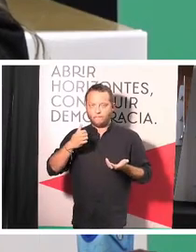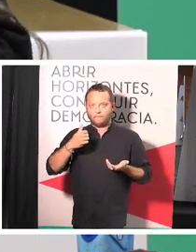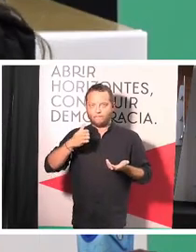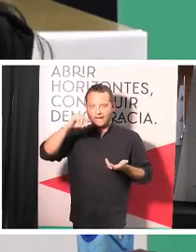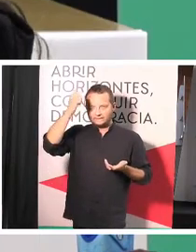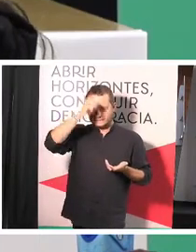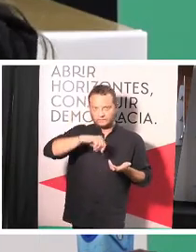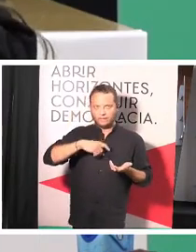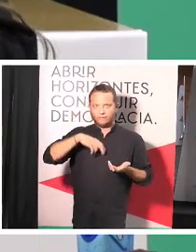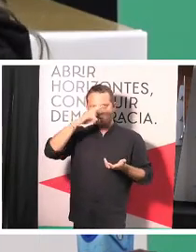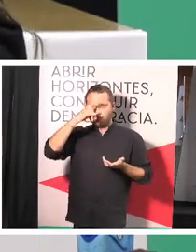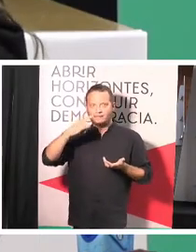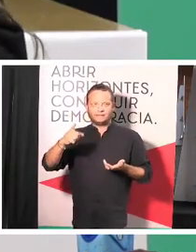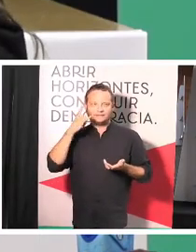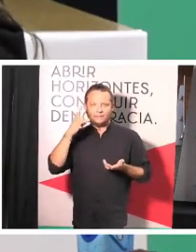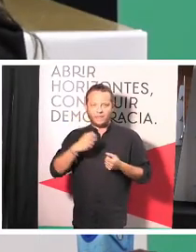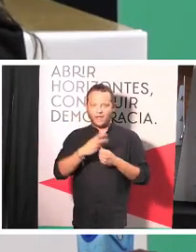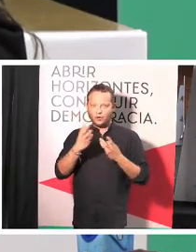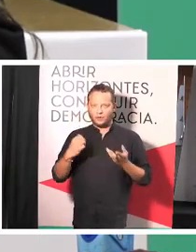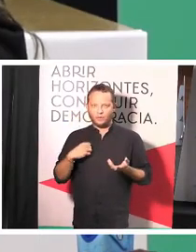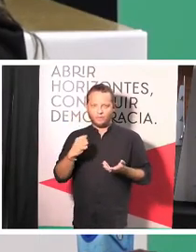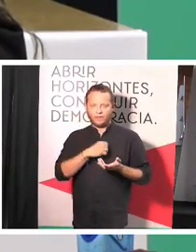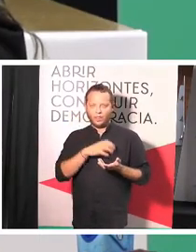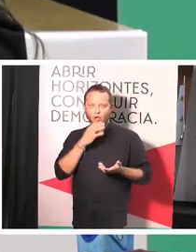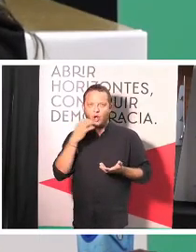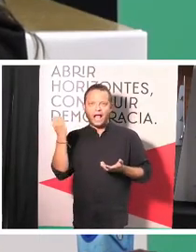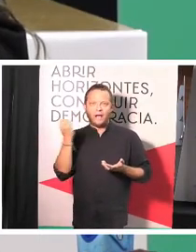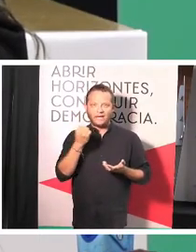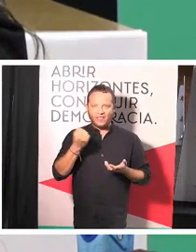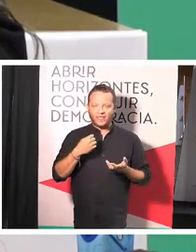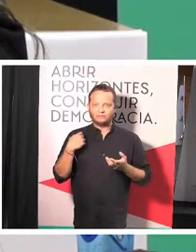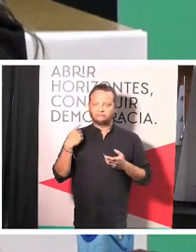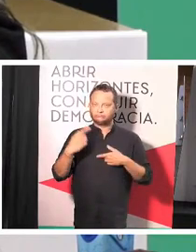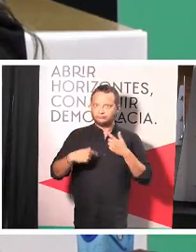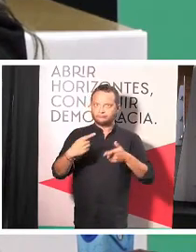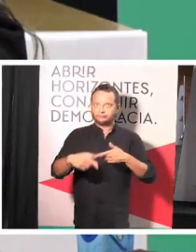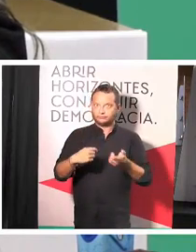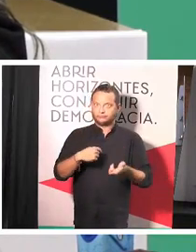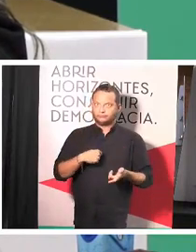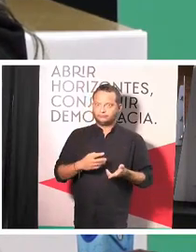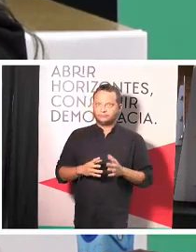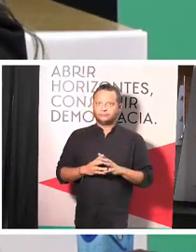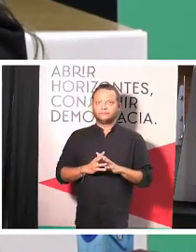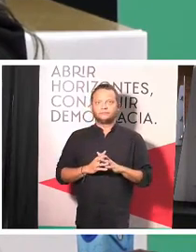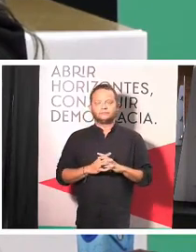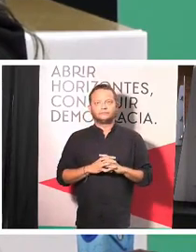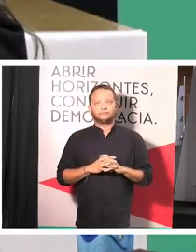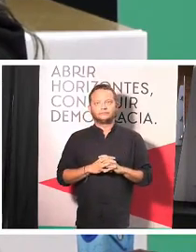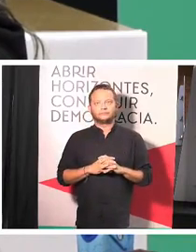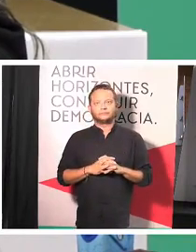y preocupantes, y llamadas desde números privados con amenazas constantemente.